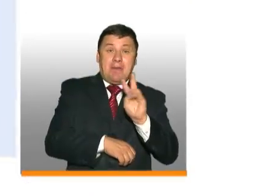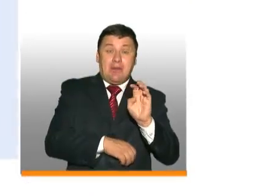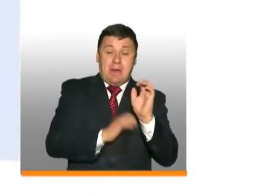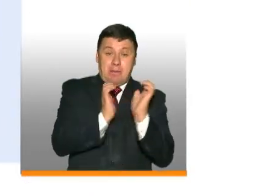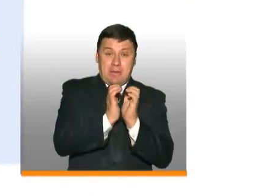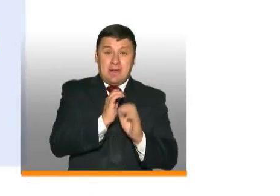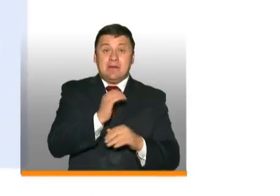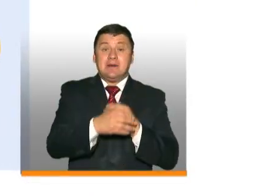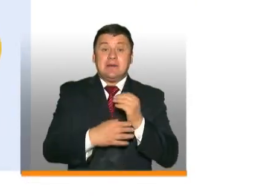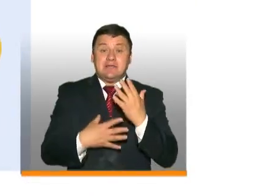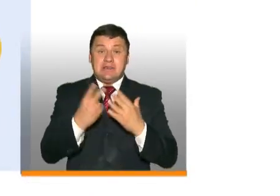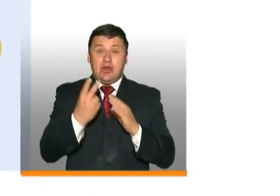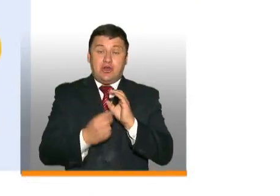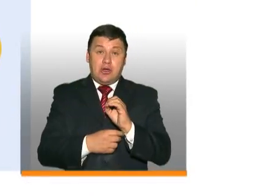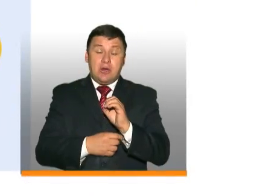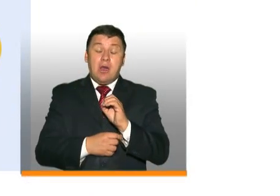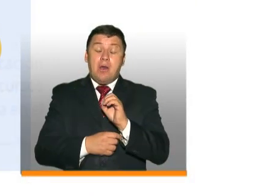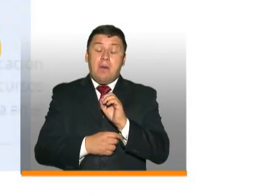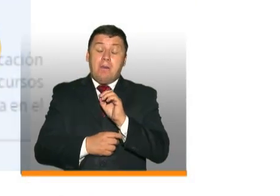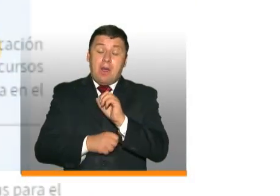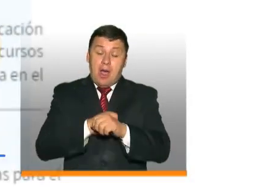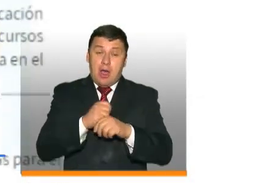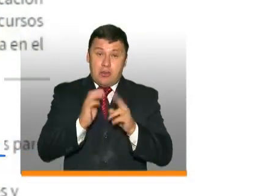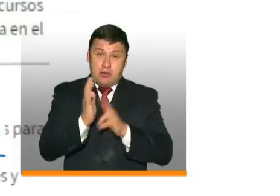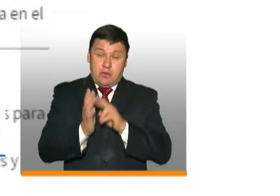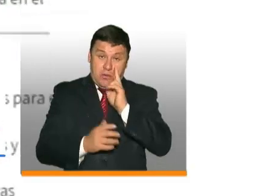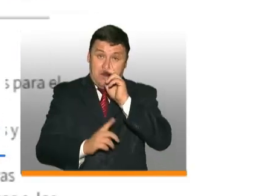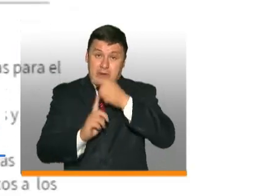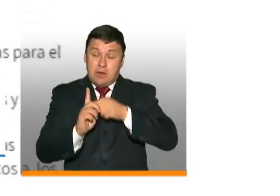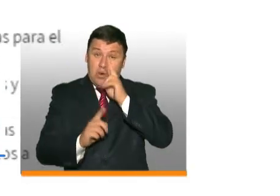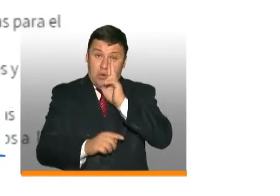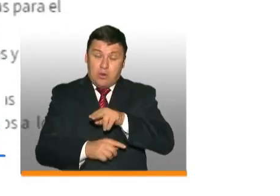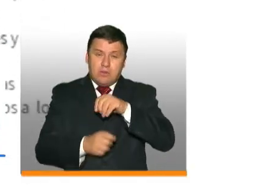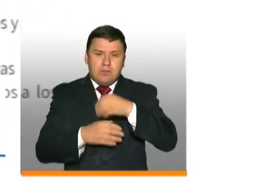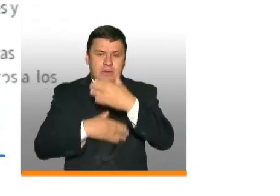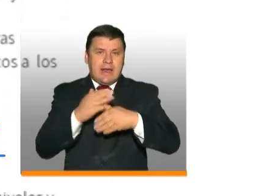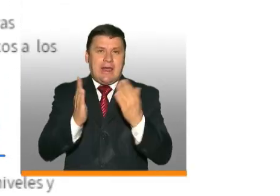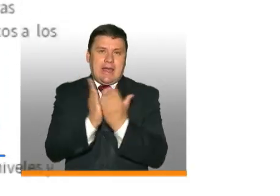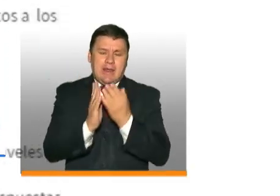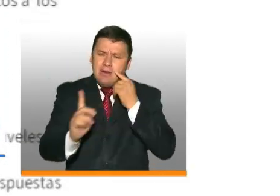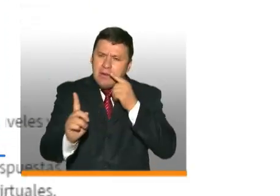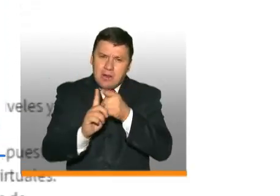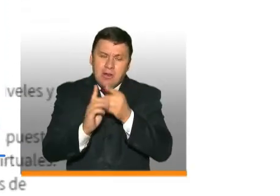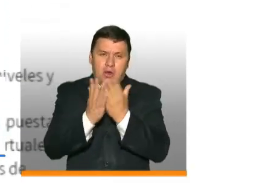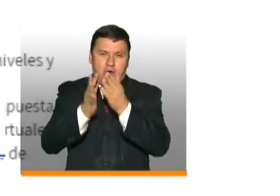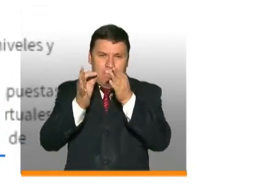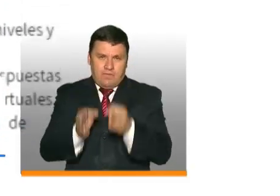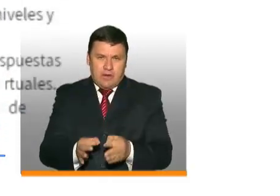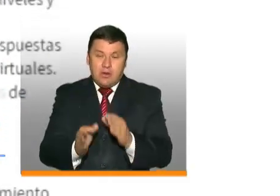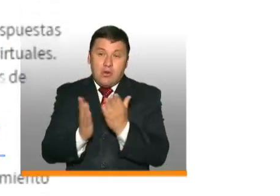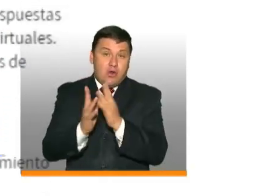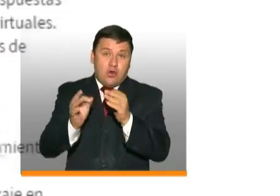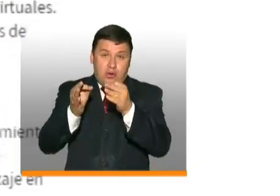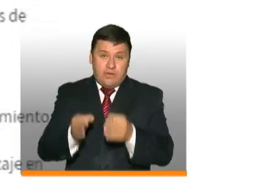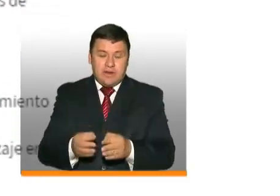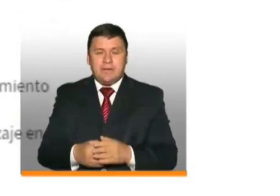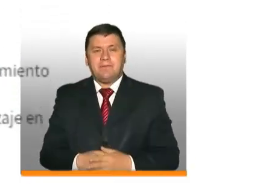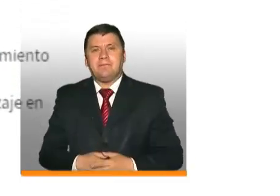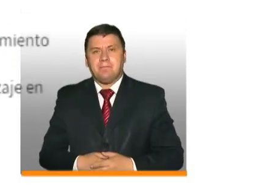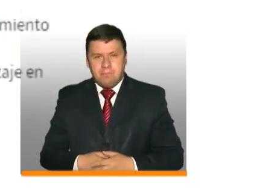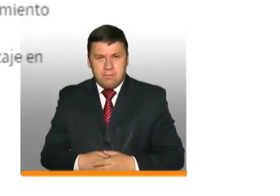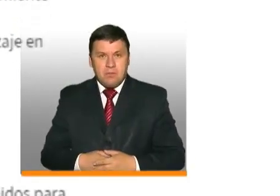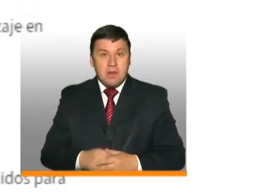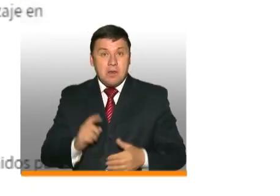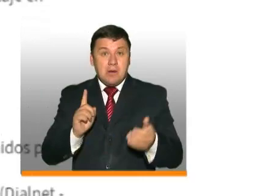y 012 del 2 de junio de 2020 y detalla orientaciones al sector educativo oficial y no oficial. Pero además